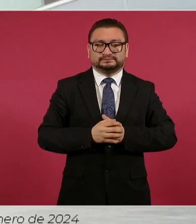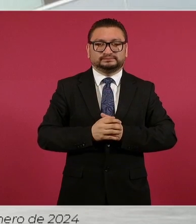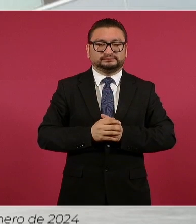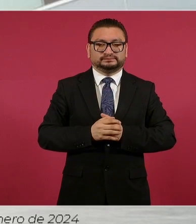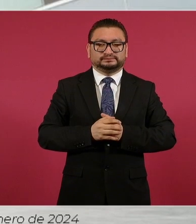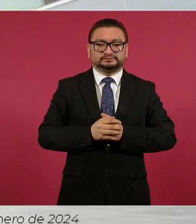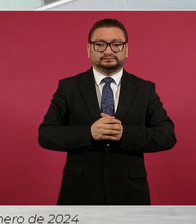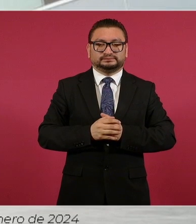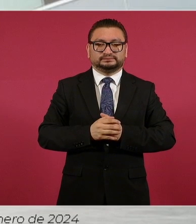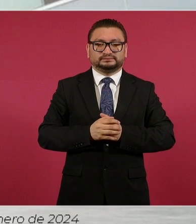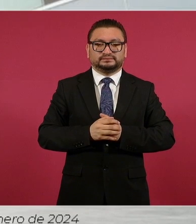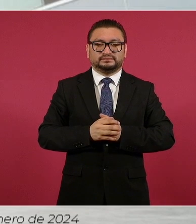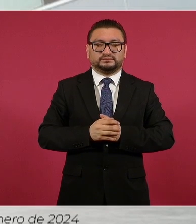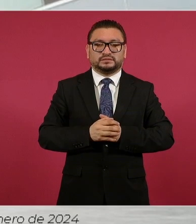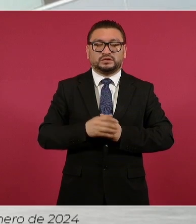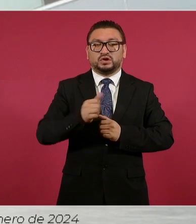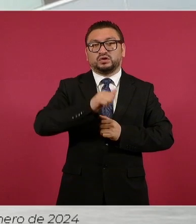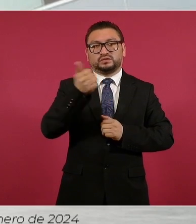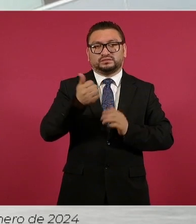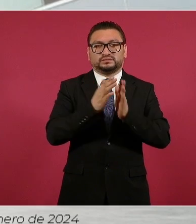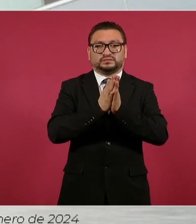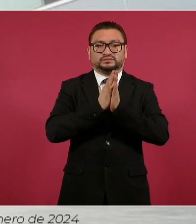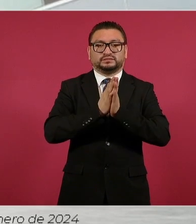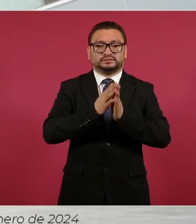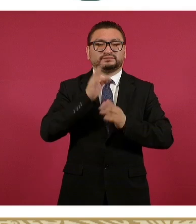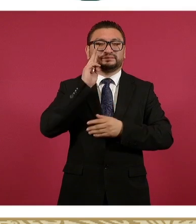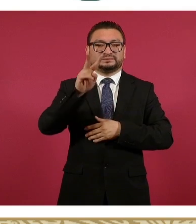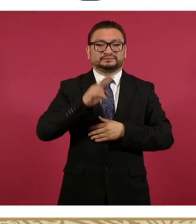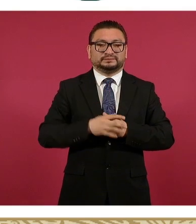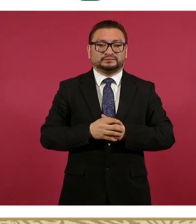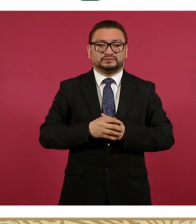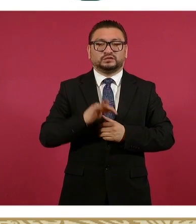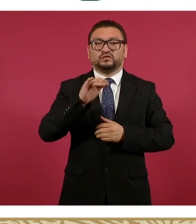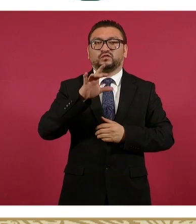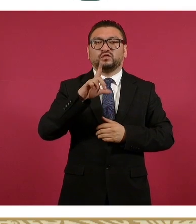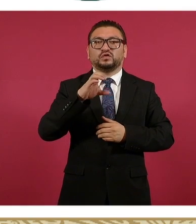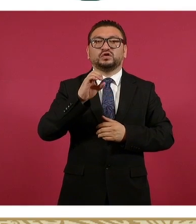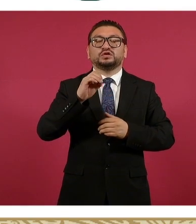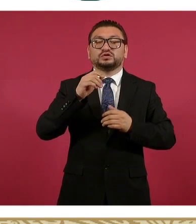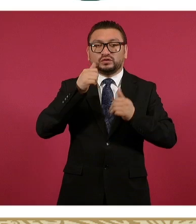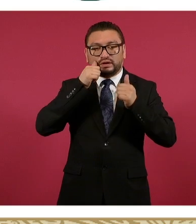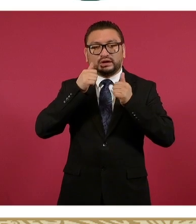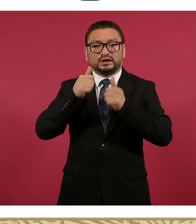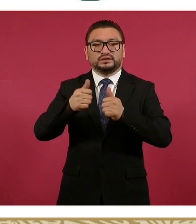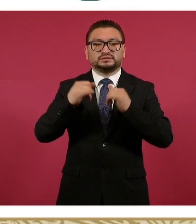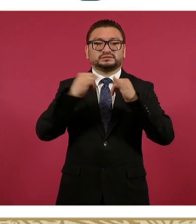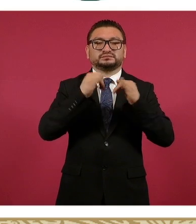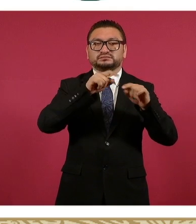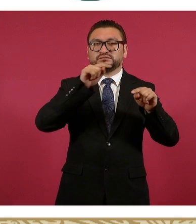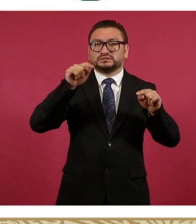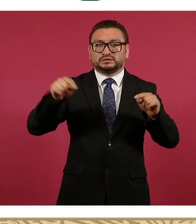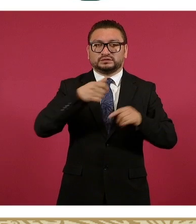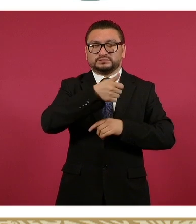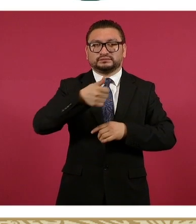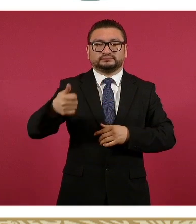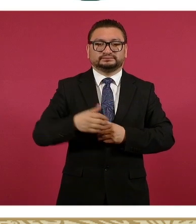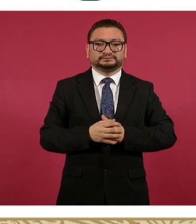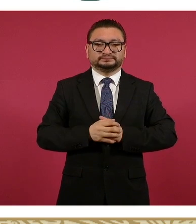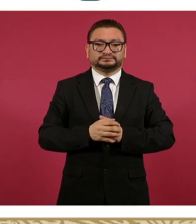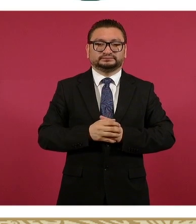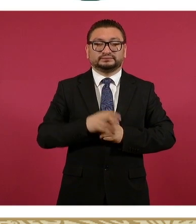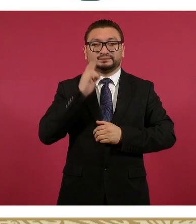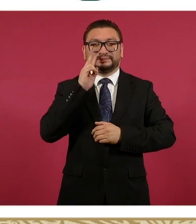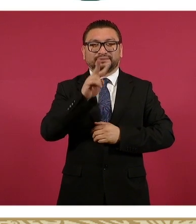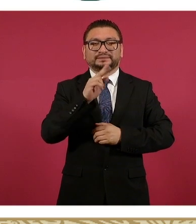megafarmacia. La que sigue, por favor. Aquí están los números de folios atendidos por instituciones y lo que pueden